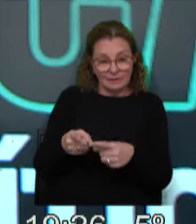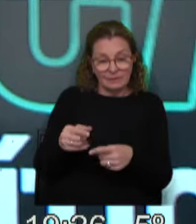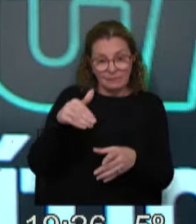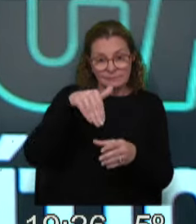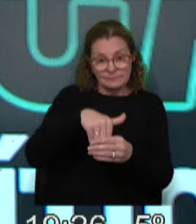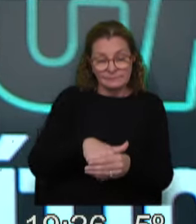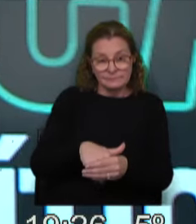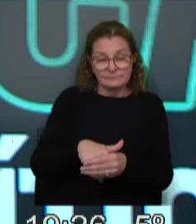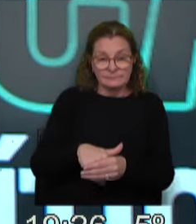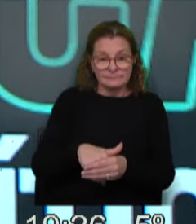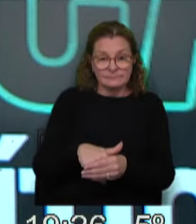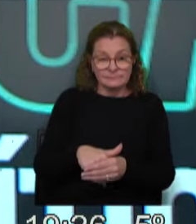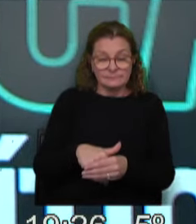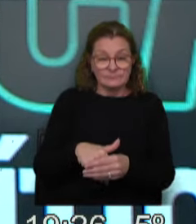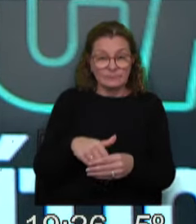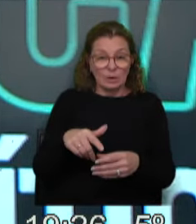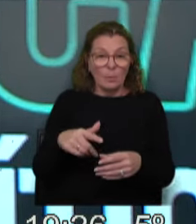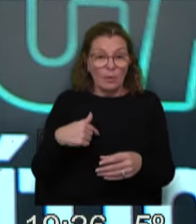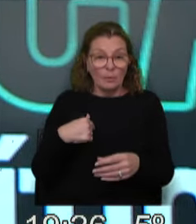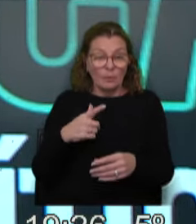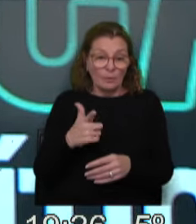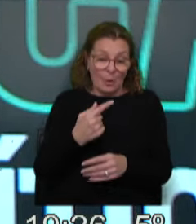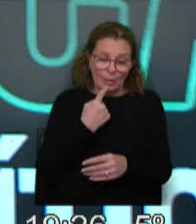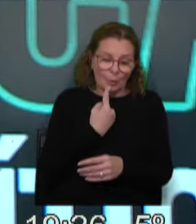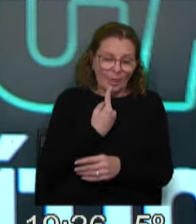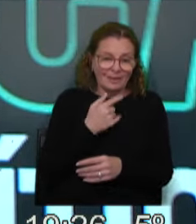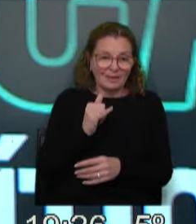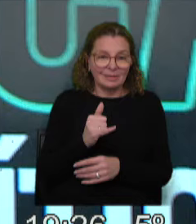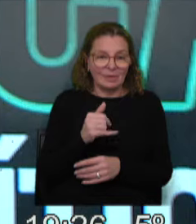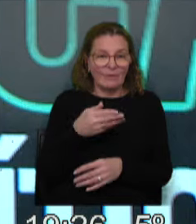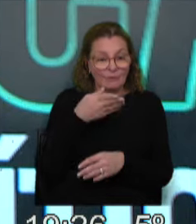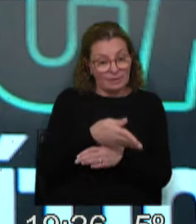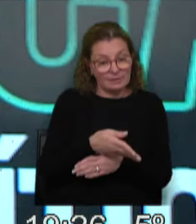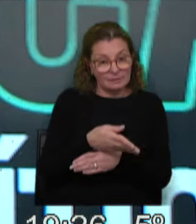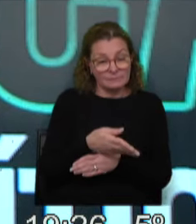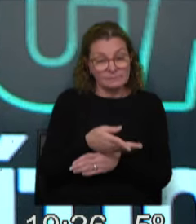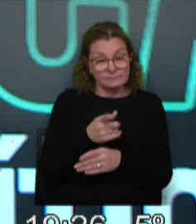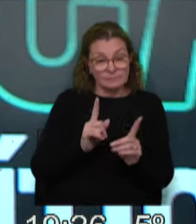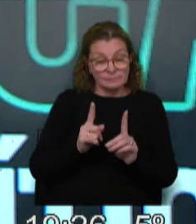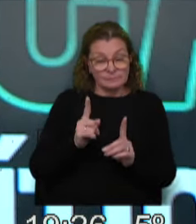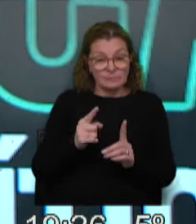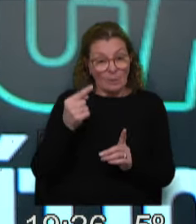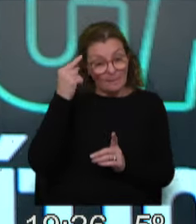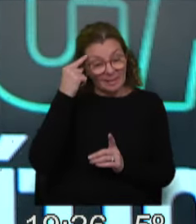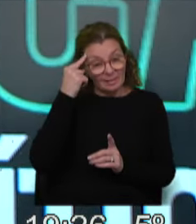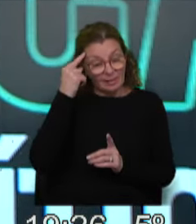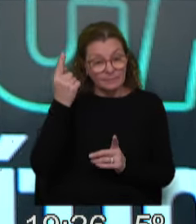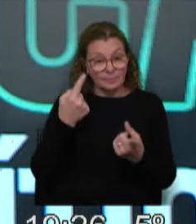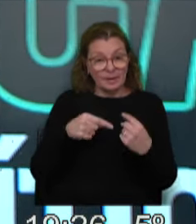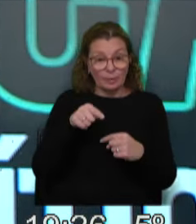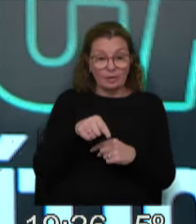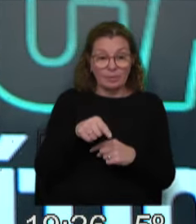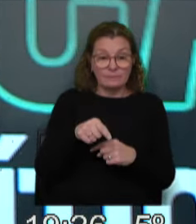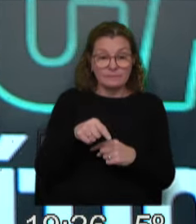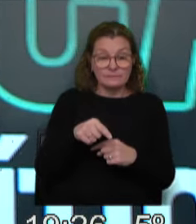votación en elección voluntaria no sin dudas esto es un un un factor a considerar pero esos